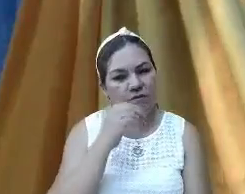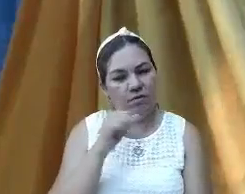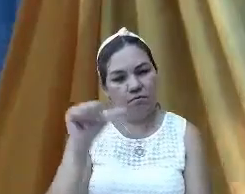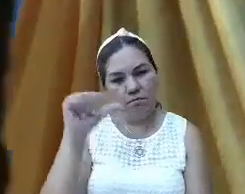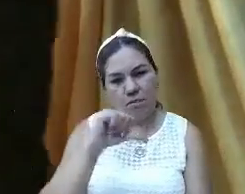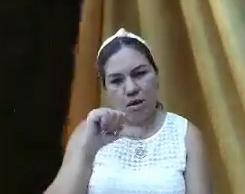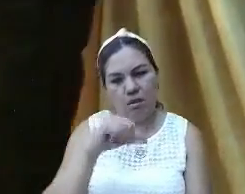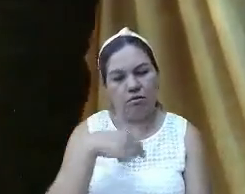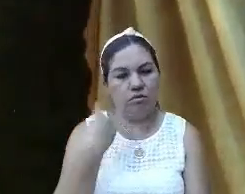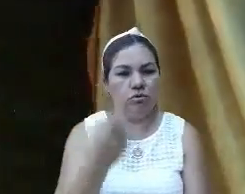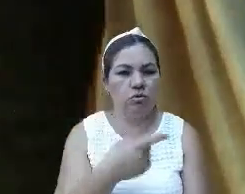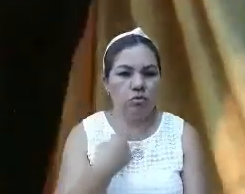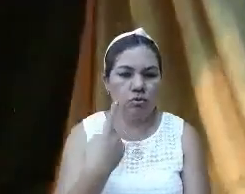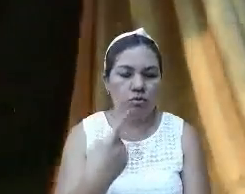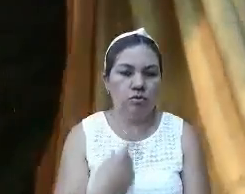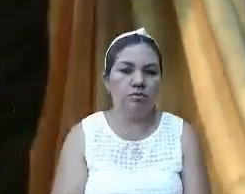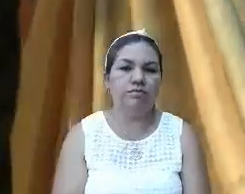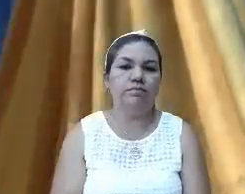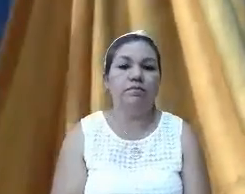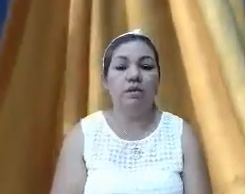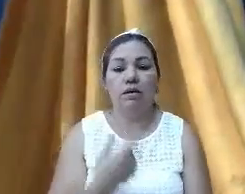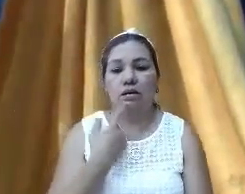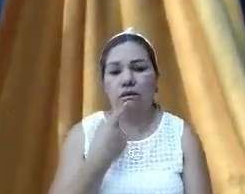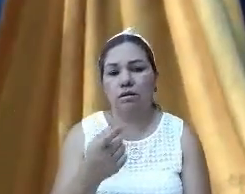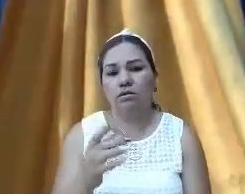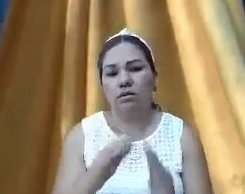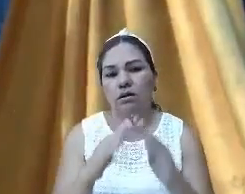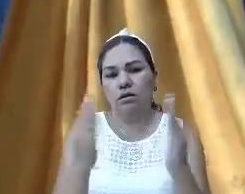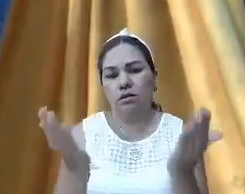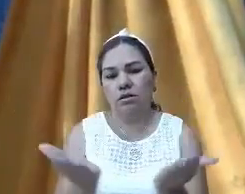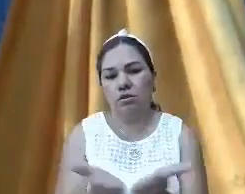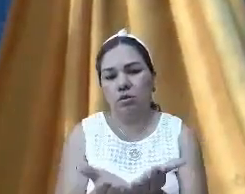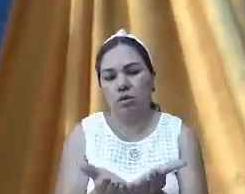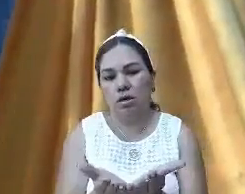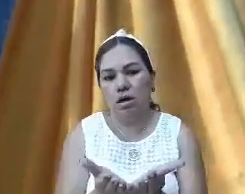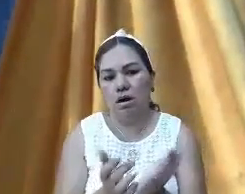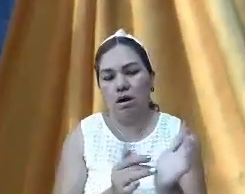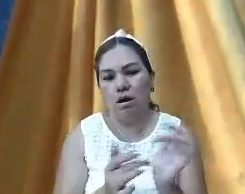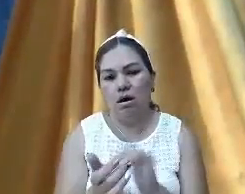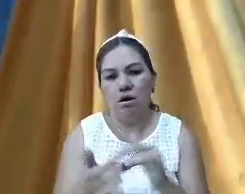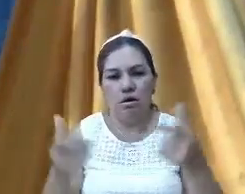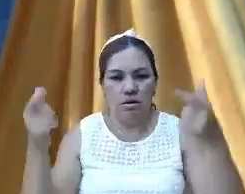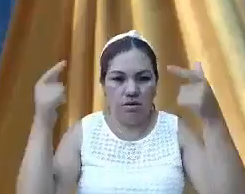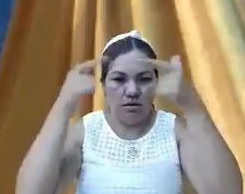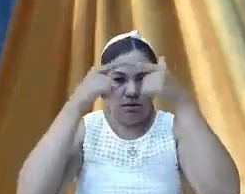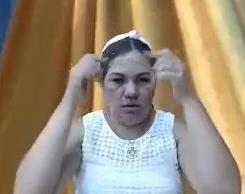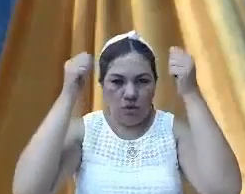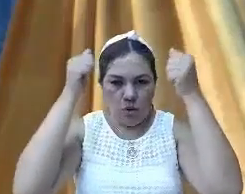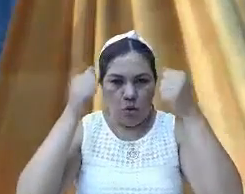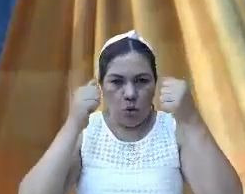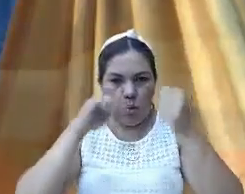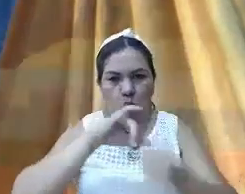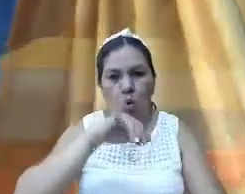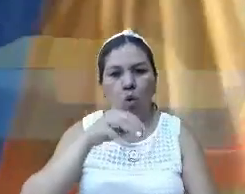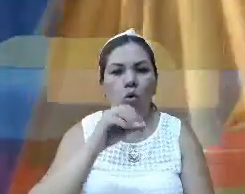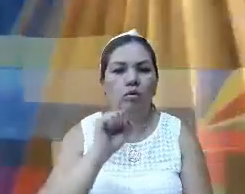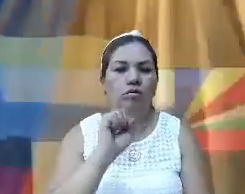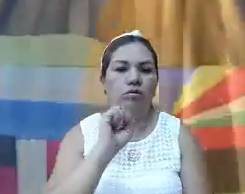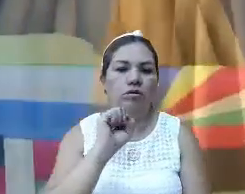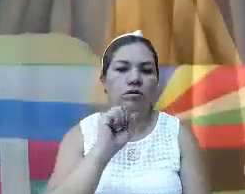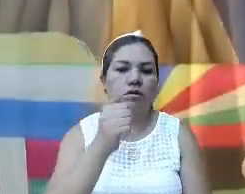malas. Entonces dice la escritura que el rey Josafat le dice: te ruego que me diga la